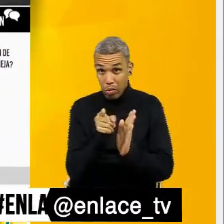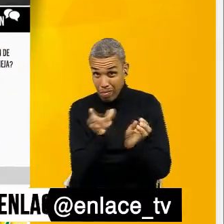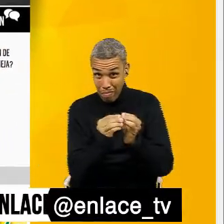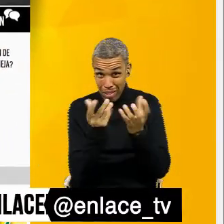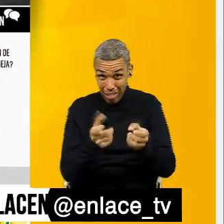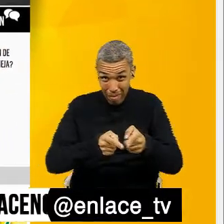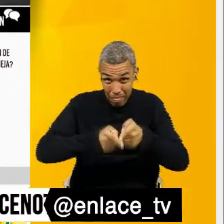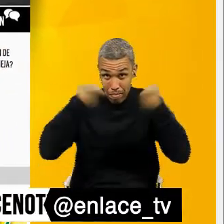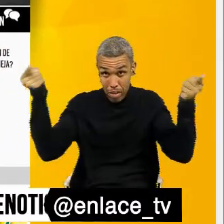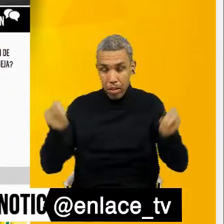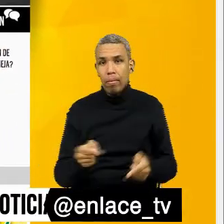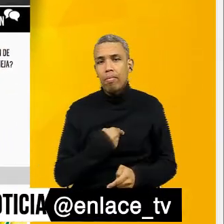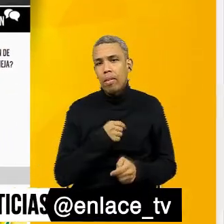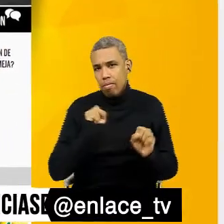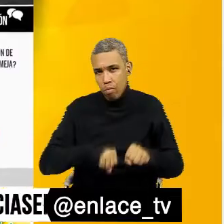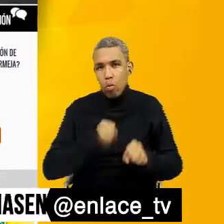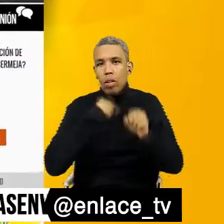web